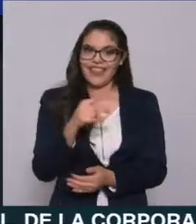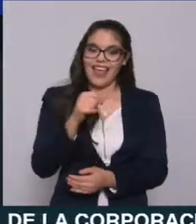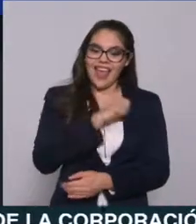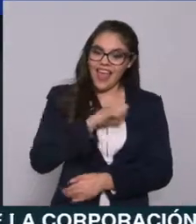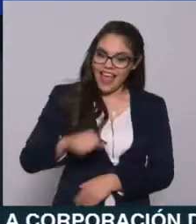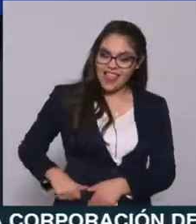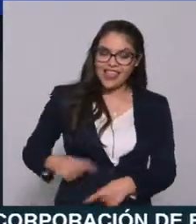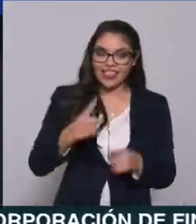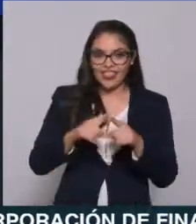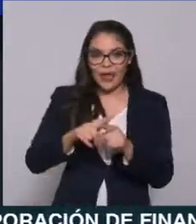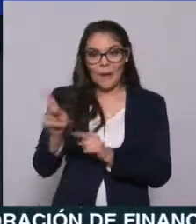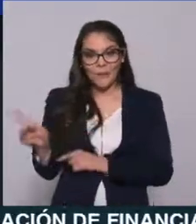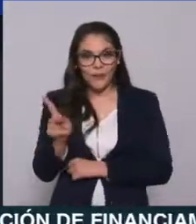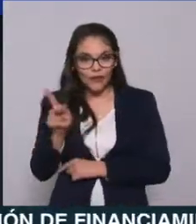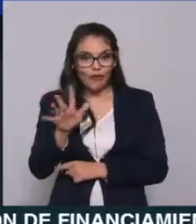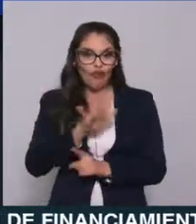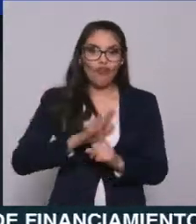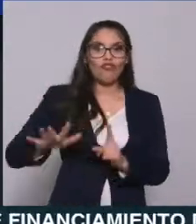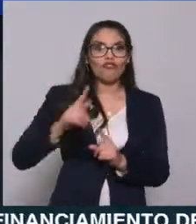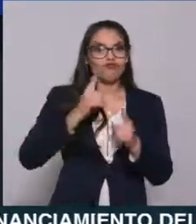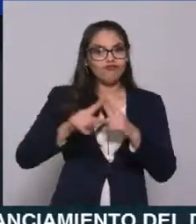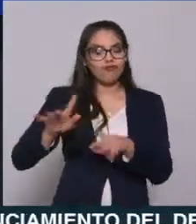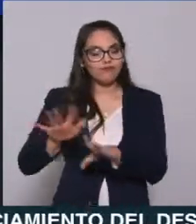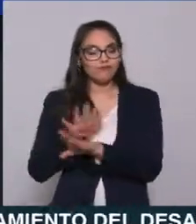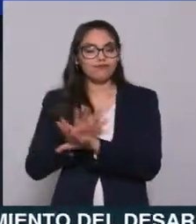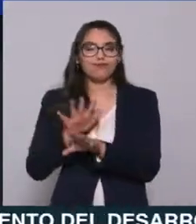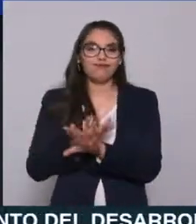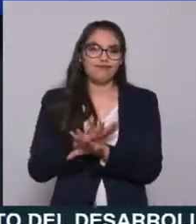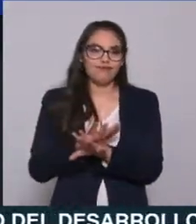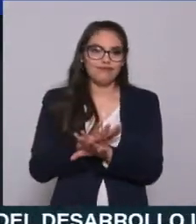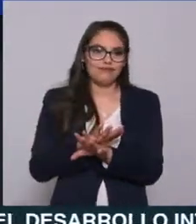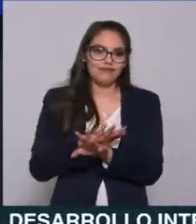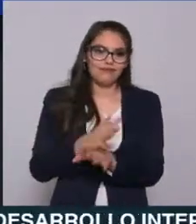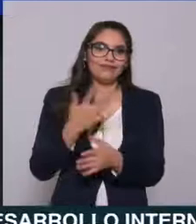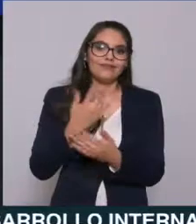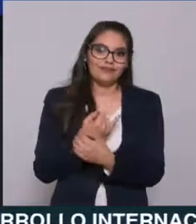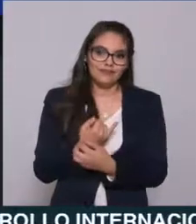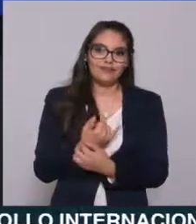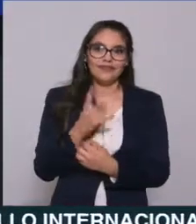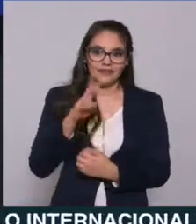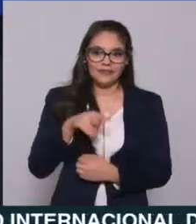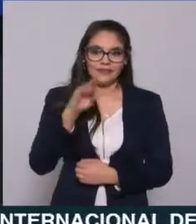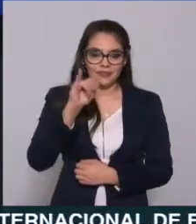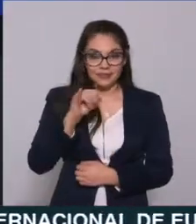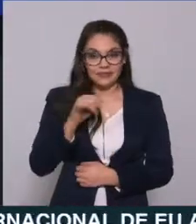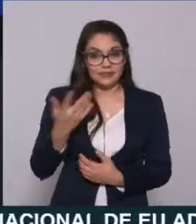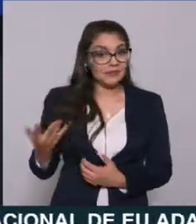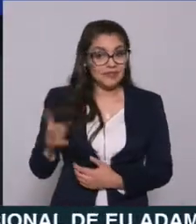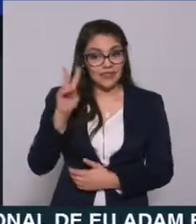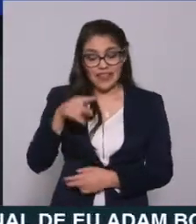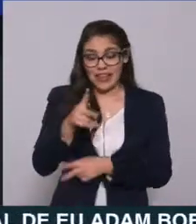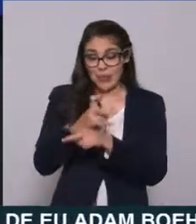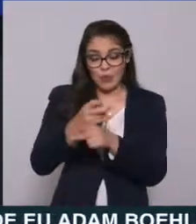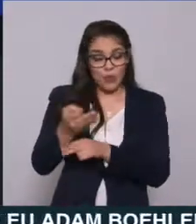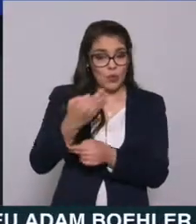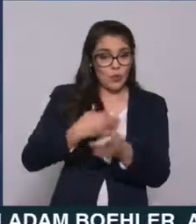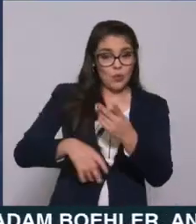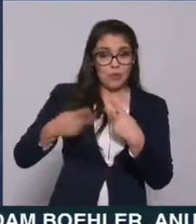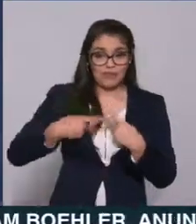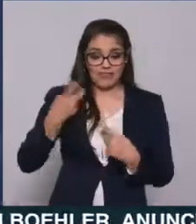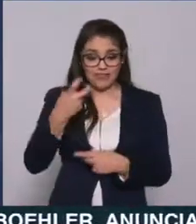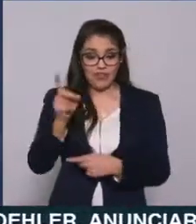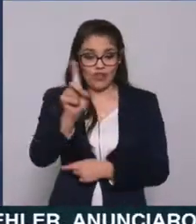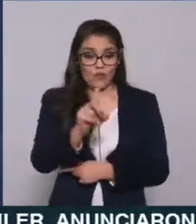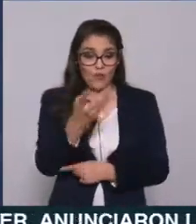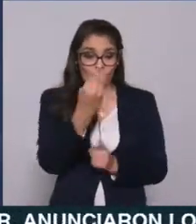barrios. Ya veremos cómo se refleja a través de este ejercicio con los más chavos. Pues sin duda alguna, y pues invitar a toda la ciudadanía este